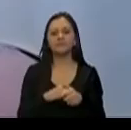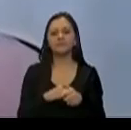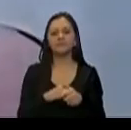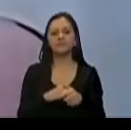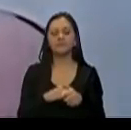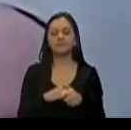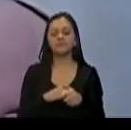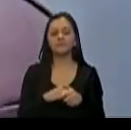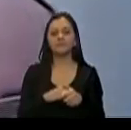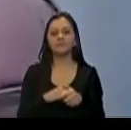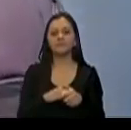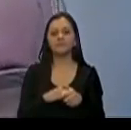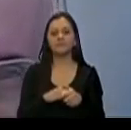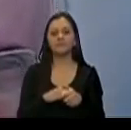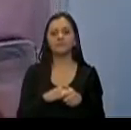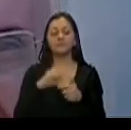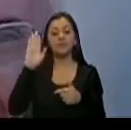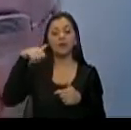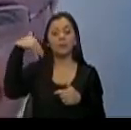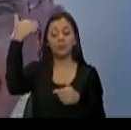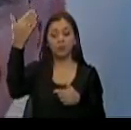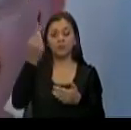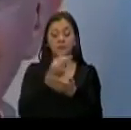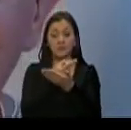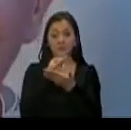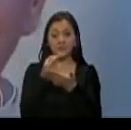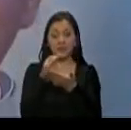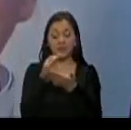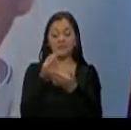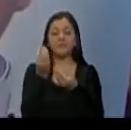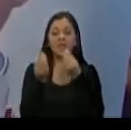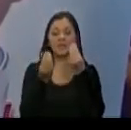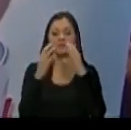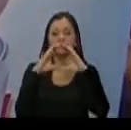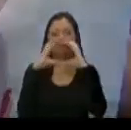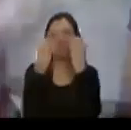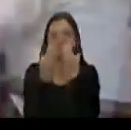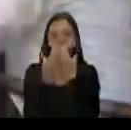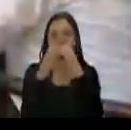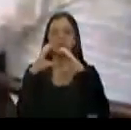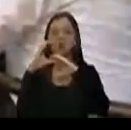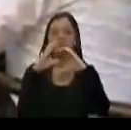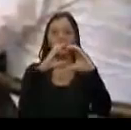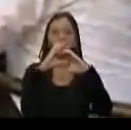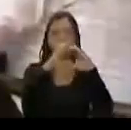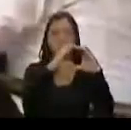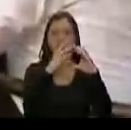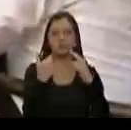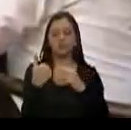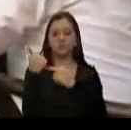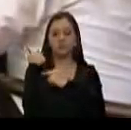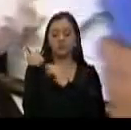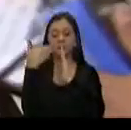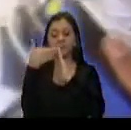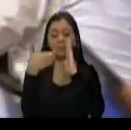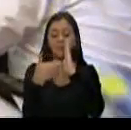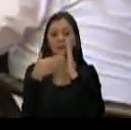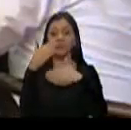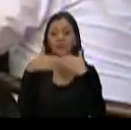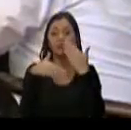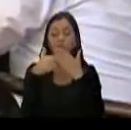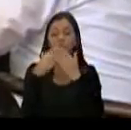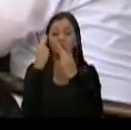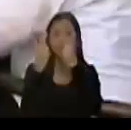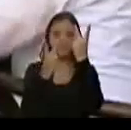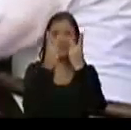La próxima semana, la Comisión de Comunicación y de Liturgia de la preparación de la visita del